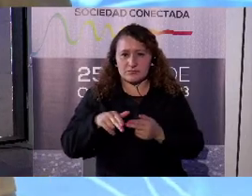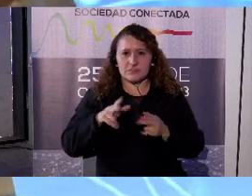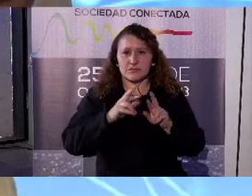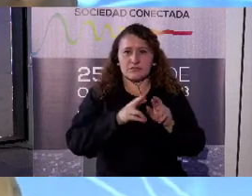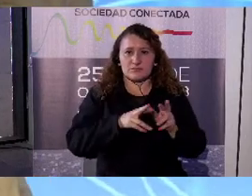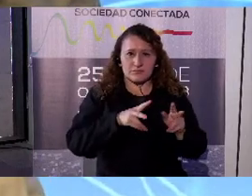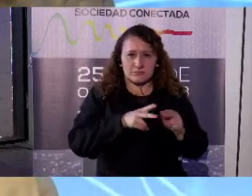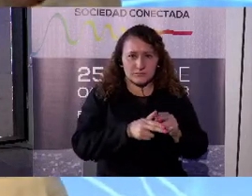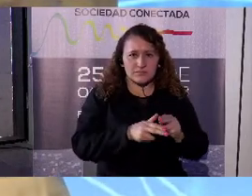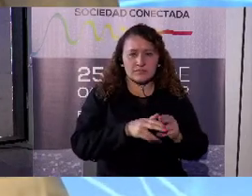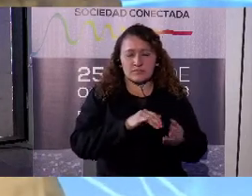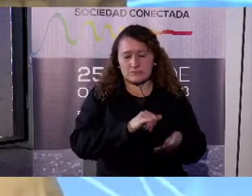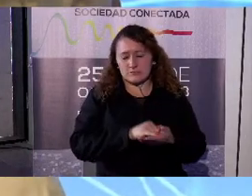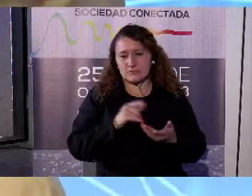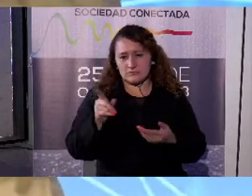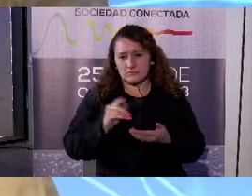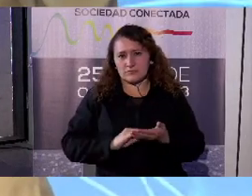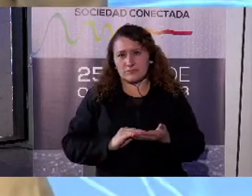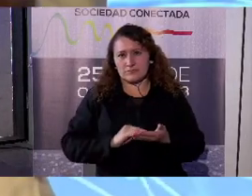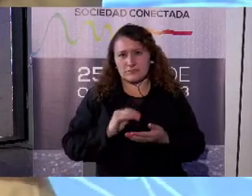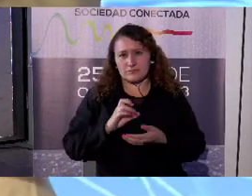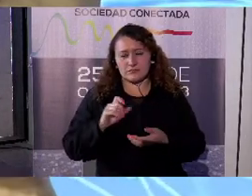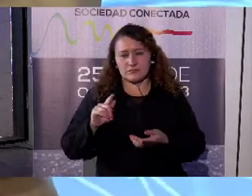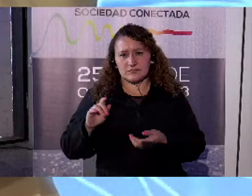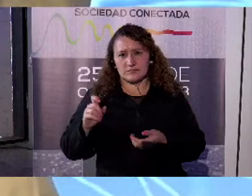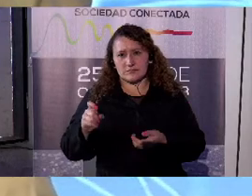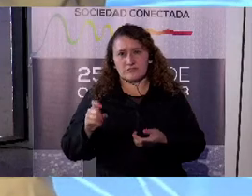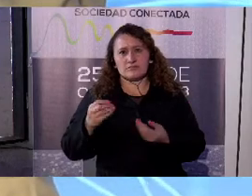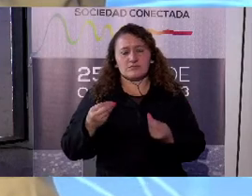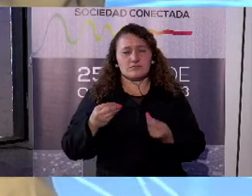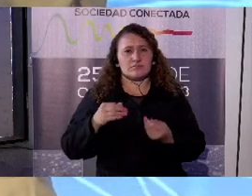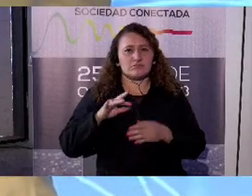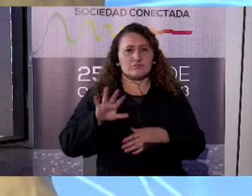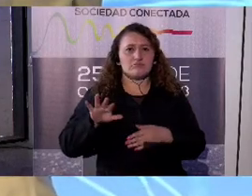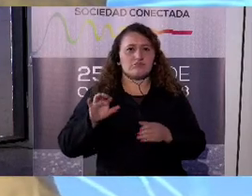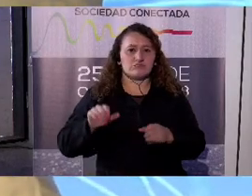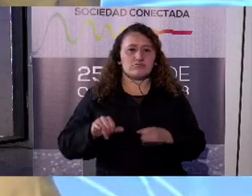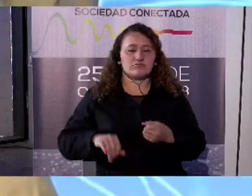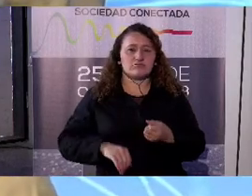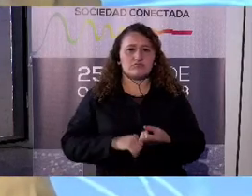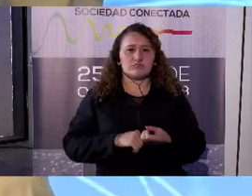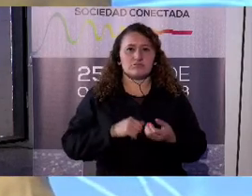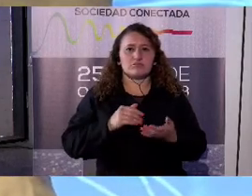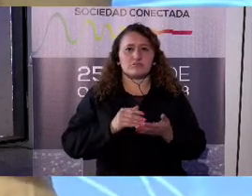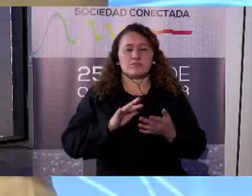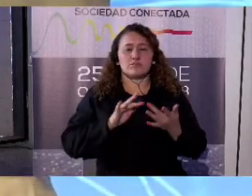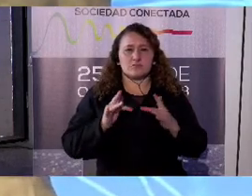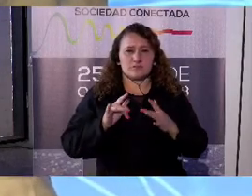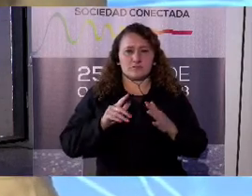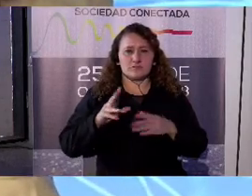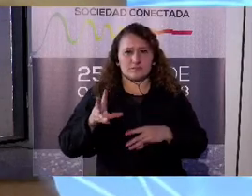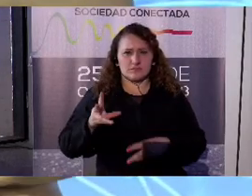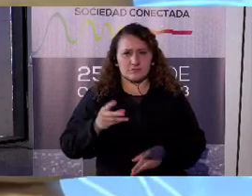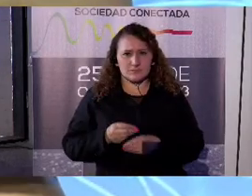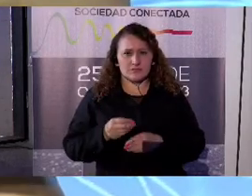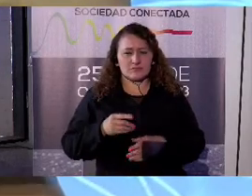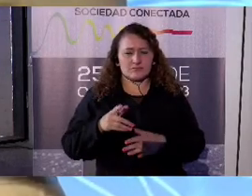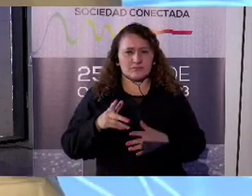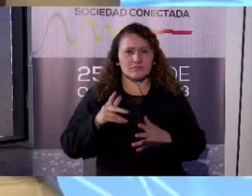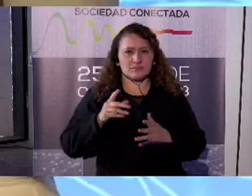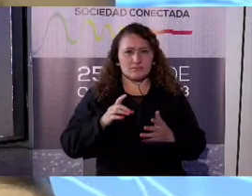utilizando este tipo de soluciones como sigfox para que haya un respaldo y que haya una red adicional capaz de enviar un